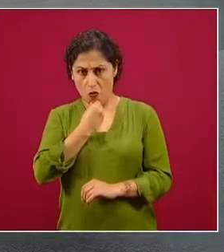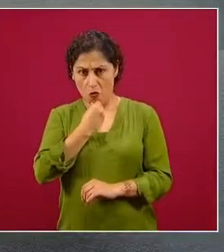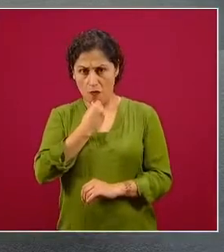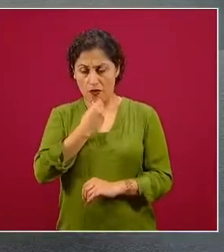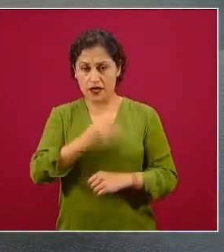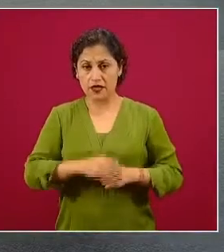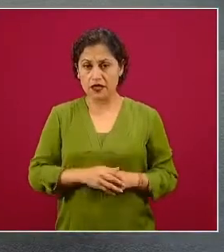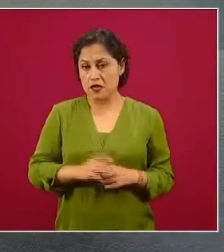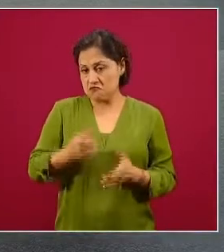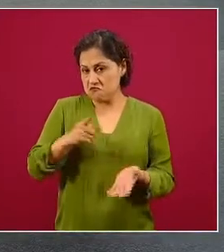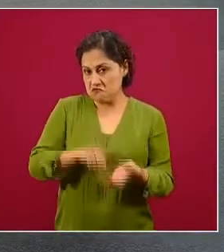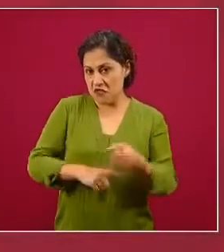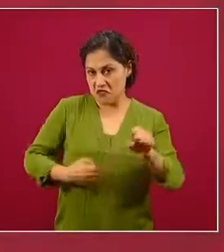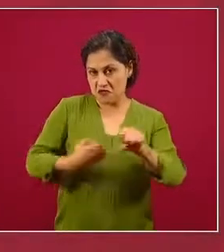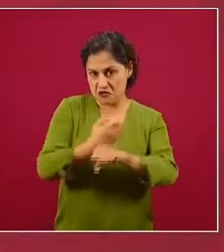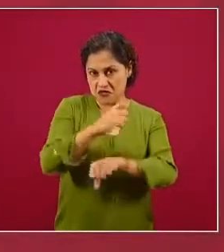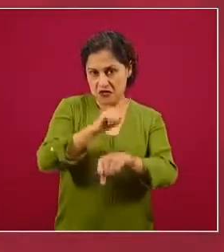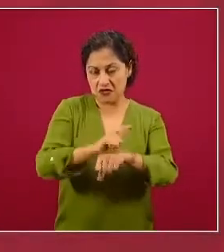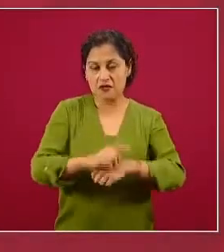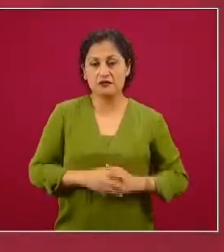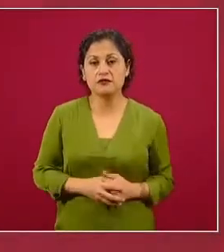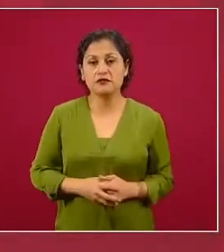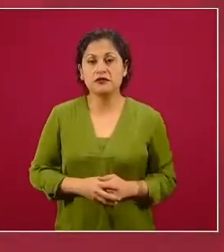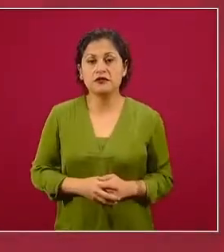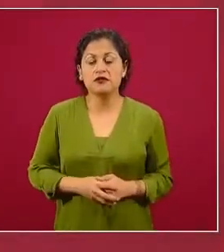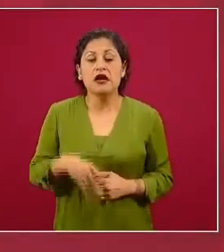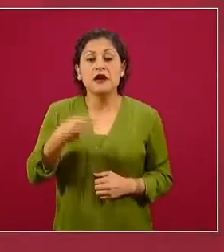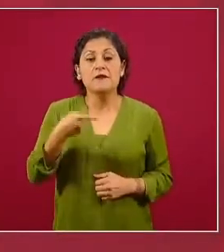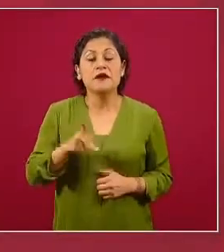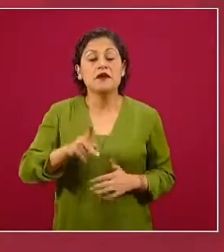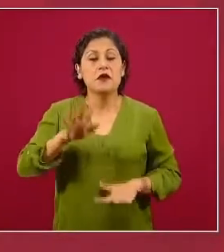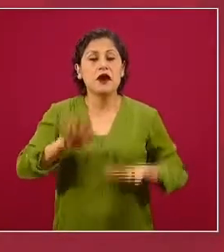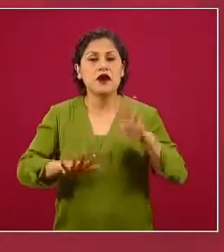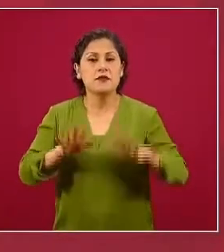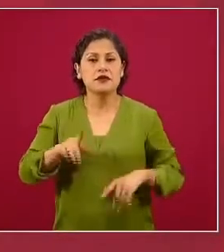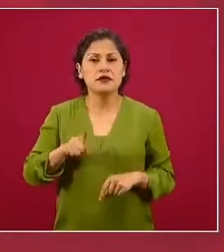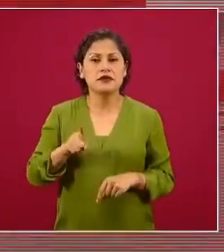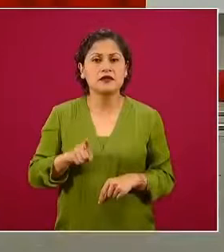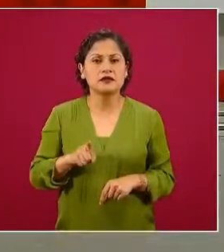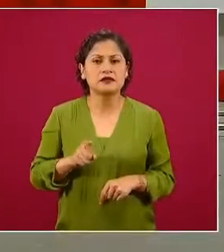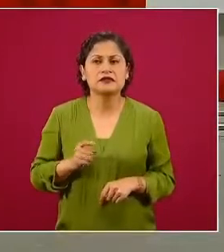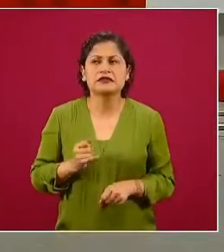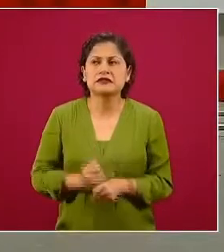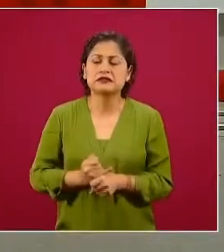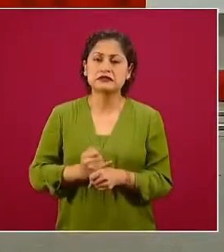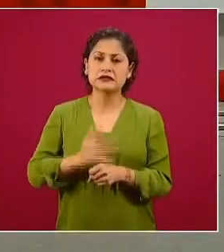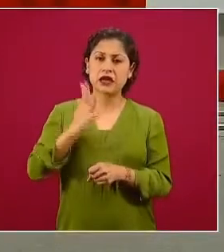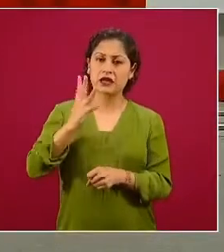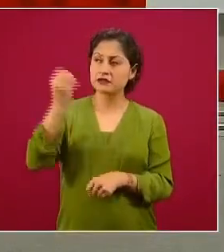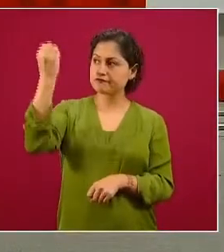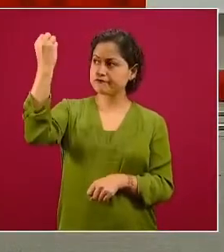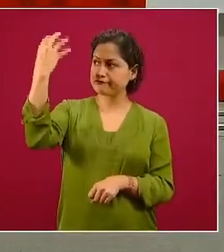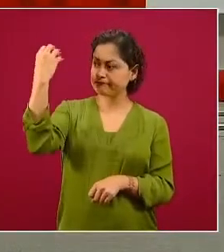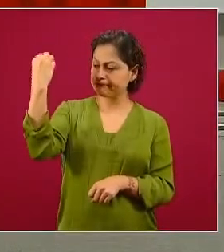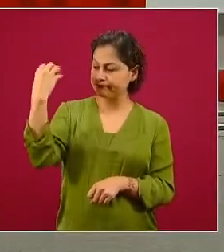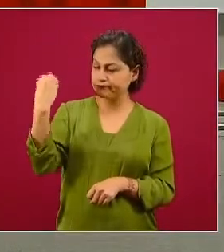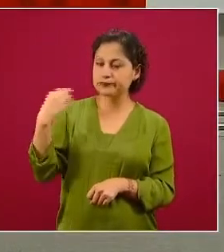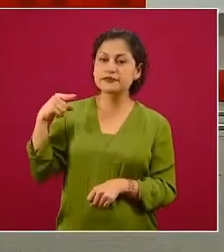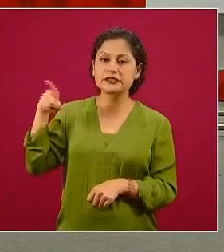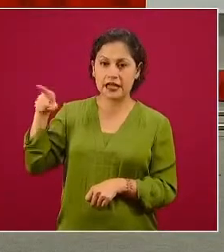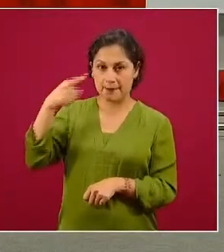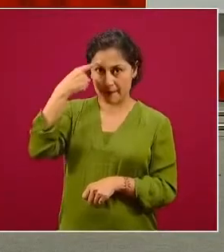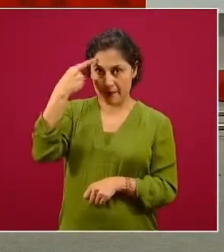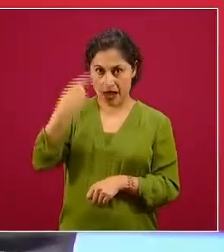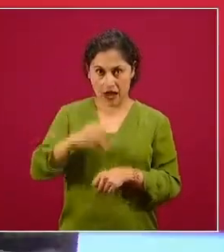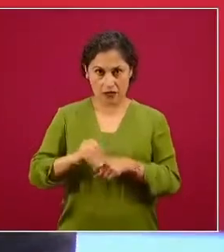les resulte frustrante que el semáforo de riesgo COVID indique que